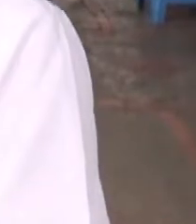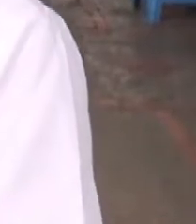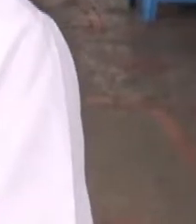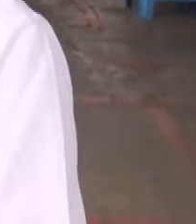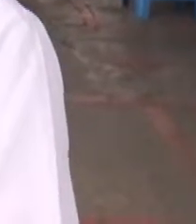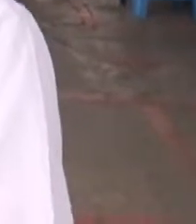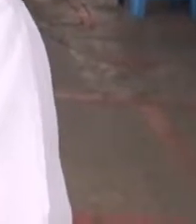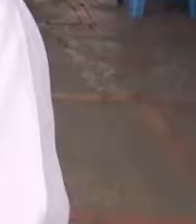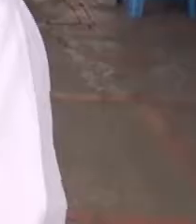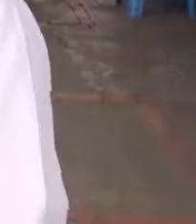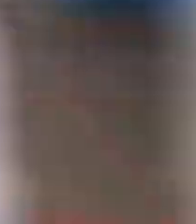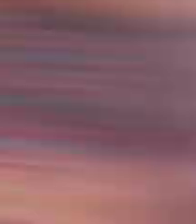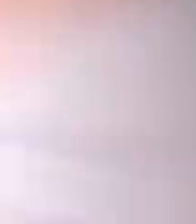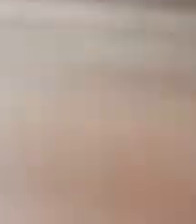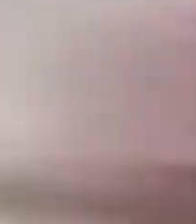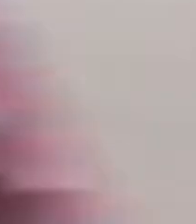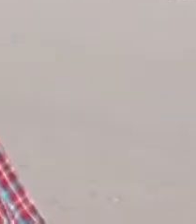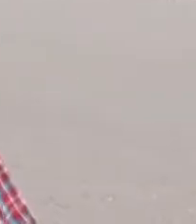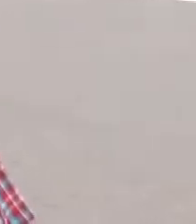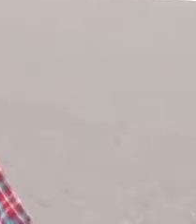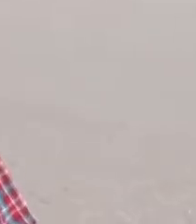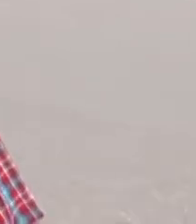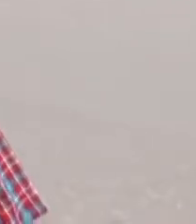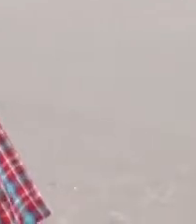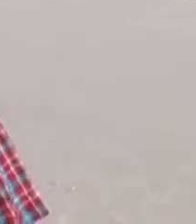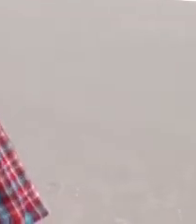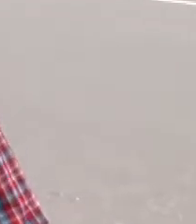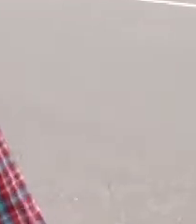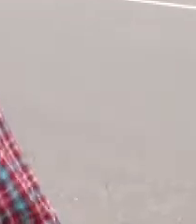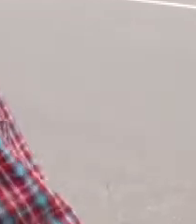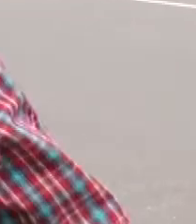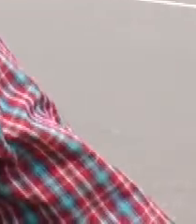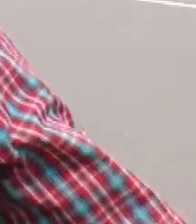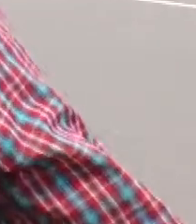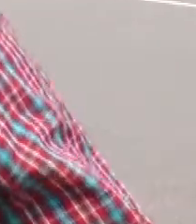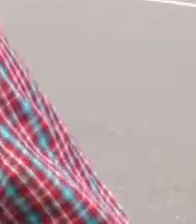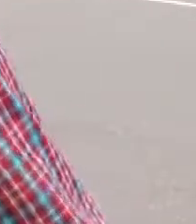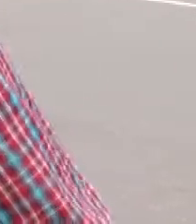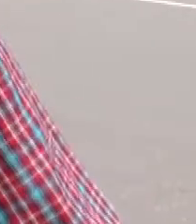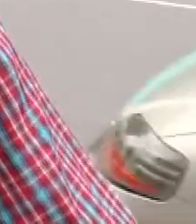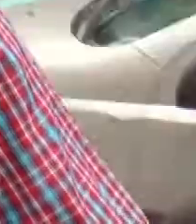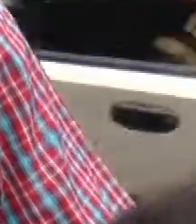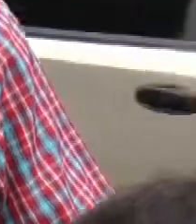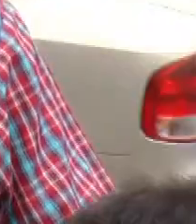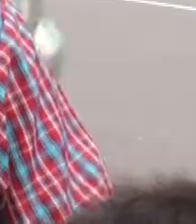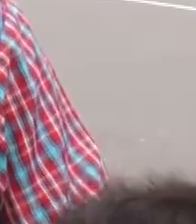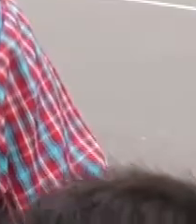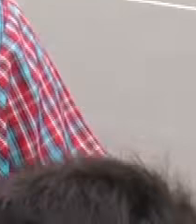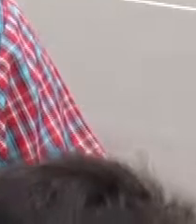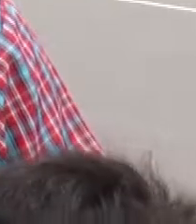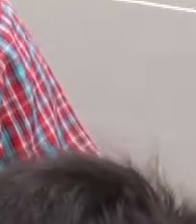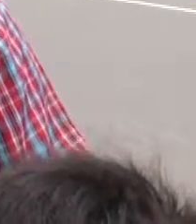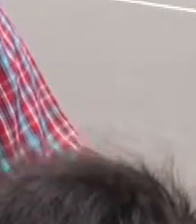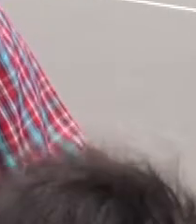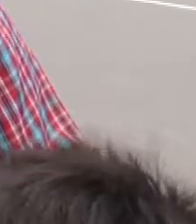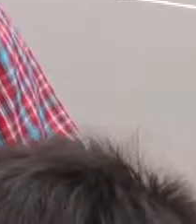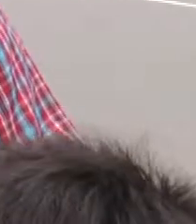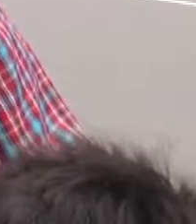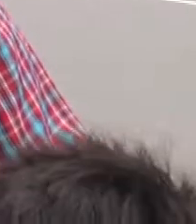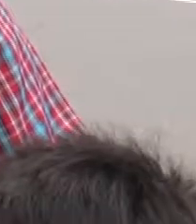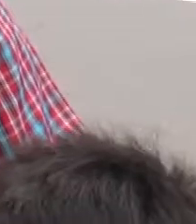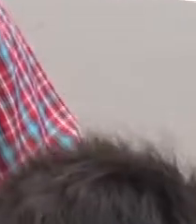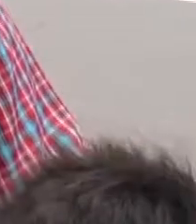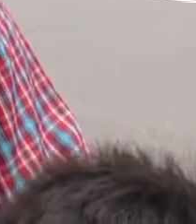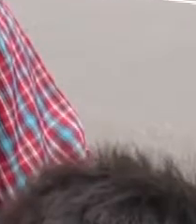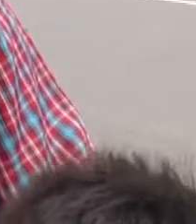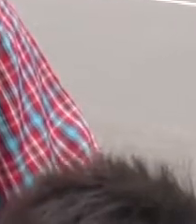salir en la tarde un ratico y nada más. Fines de semana en Barranca, compartir en familia, ahorita que están en receso estudiantil, pues aprovechando